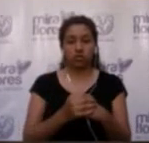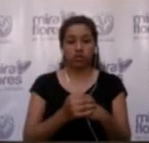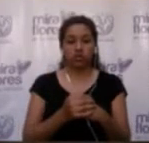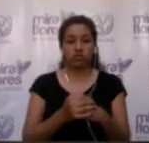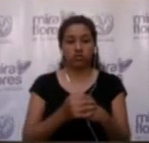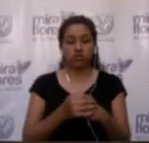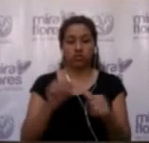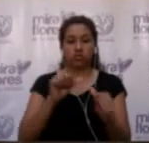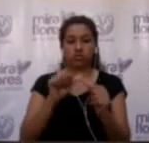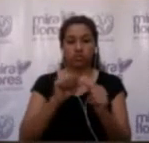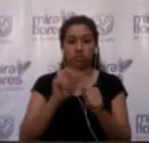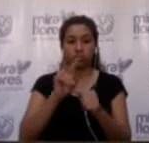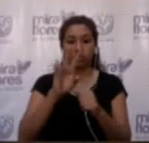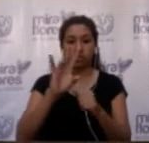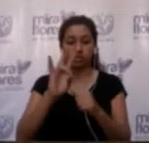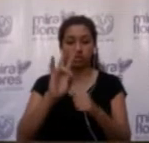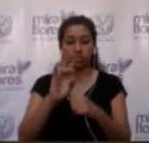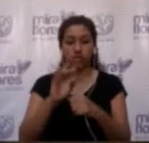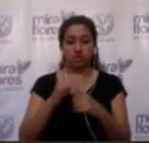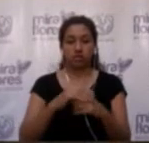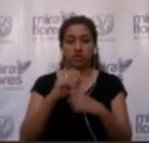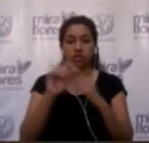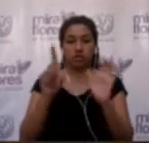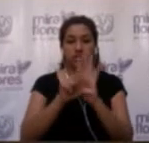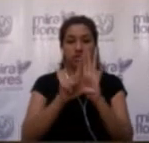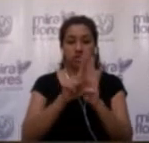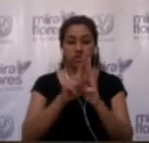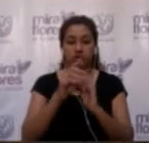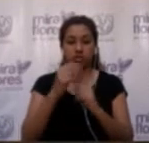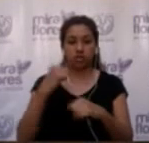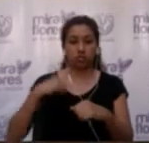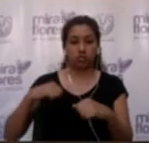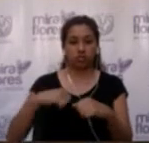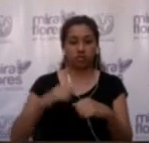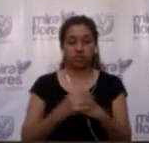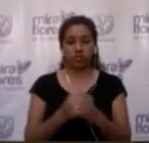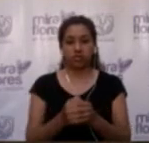numeral 27 del artículo 9 de la Ley Orgánica de Municipalidades.